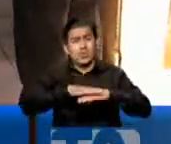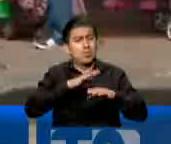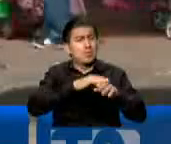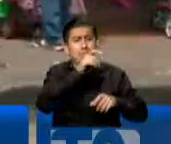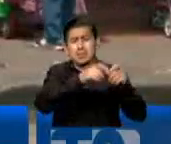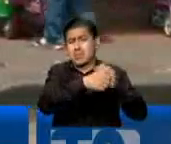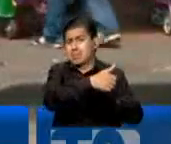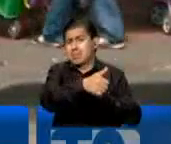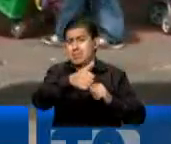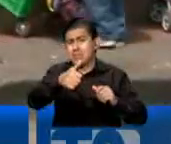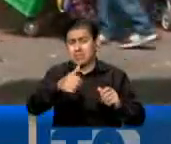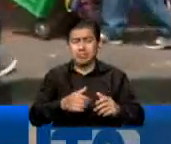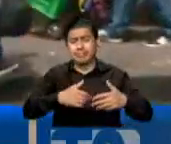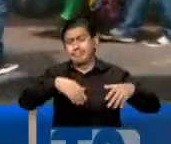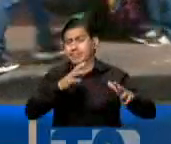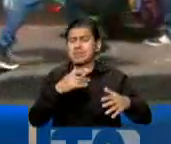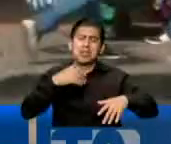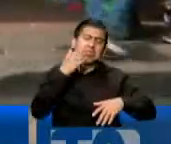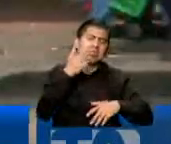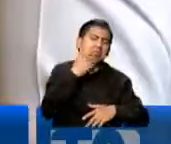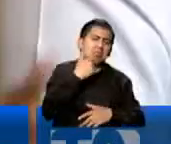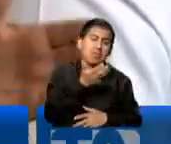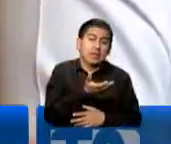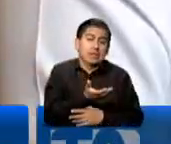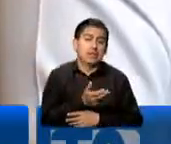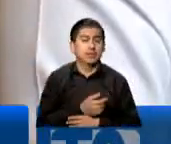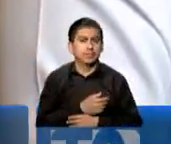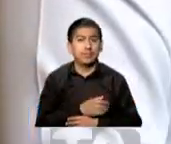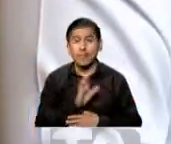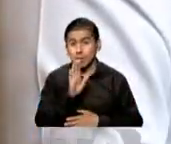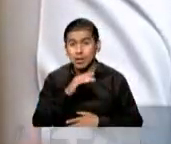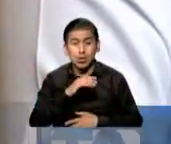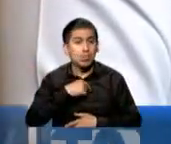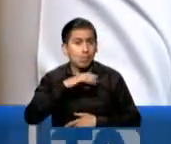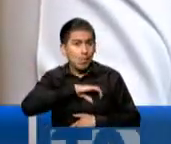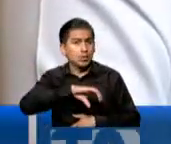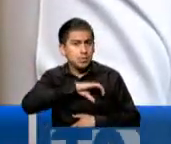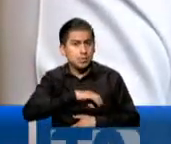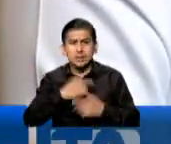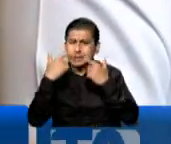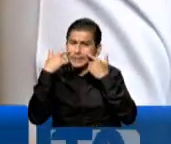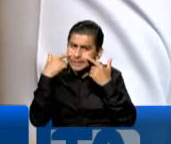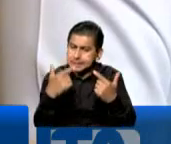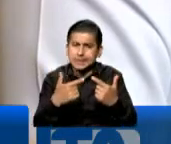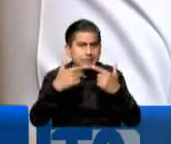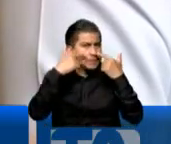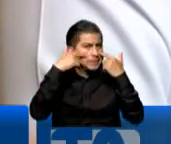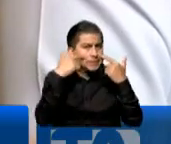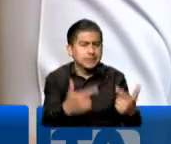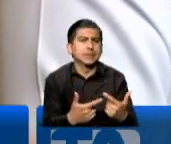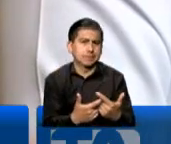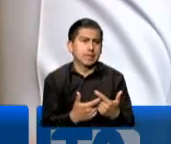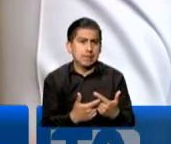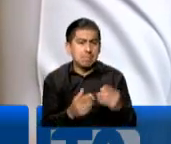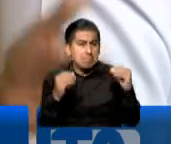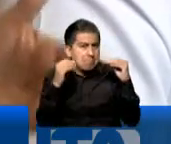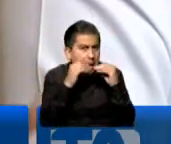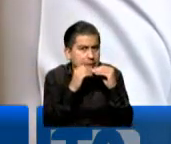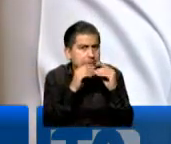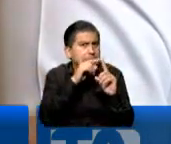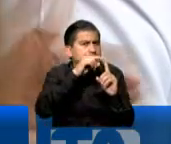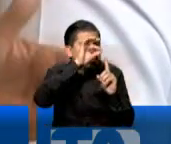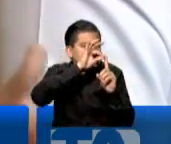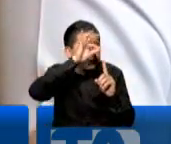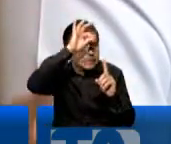de bioseguridad. De ahí que los controles se intensificarán. Como COE cantonal, seguiremos tomándole el pulso a los contagios y